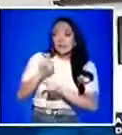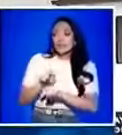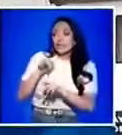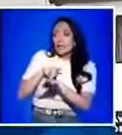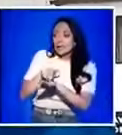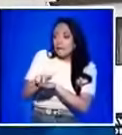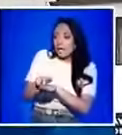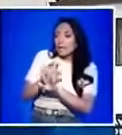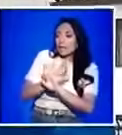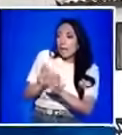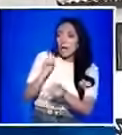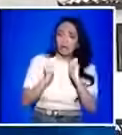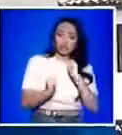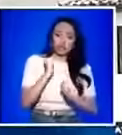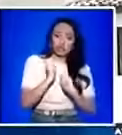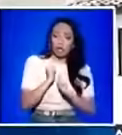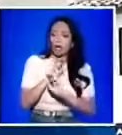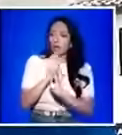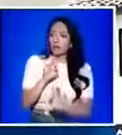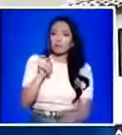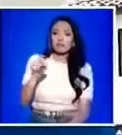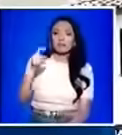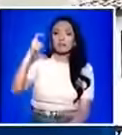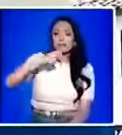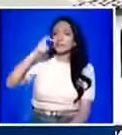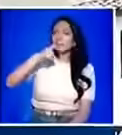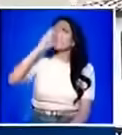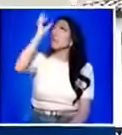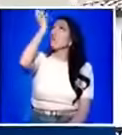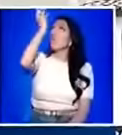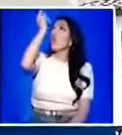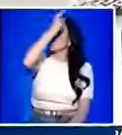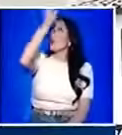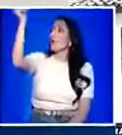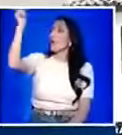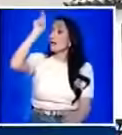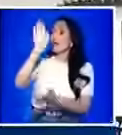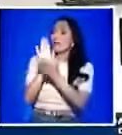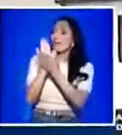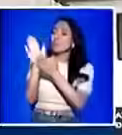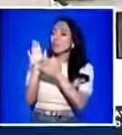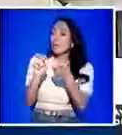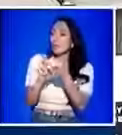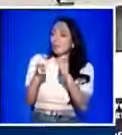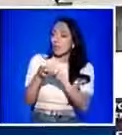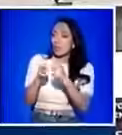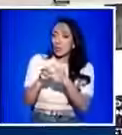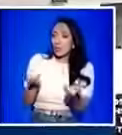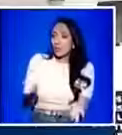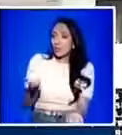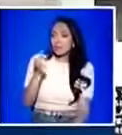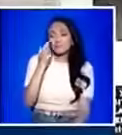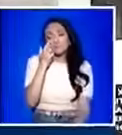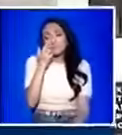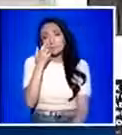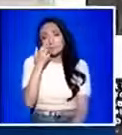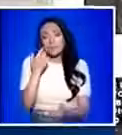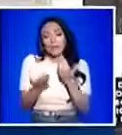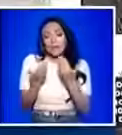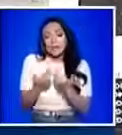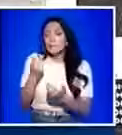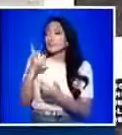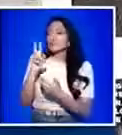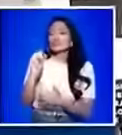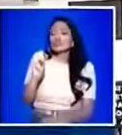caminar, sale a trotar, es necesario que esto esté iluminado para evitar problemas de inseguridad, y tal vez en ese sentido, ¿no es